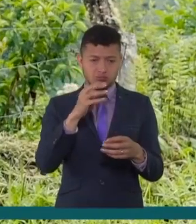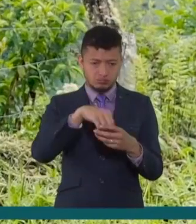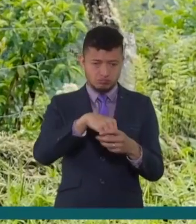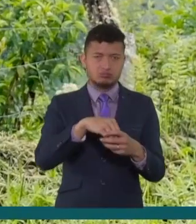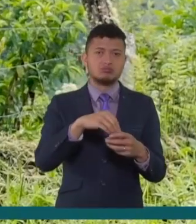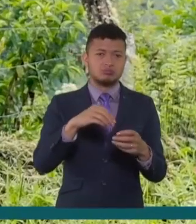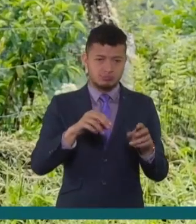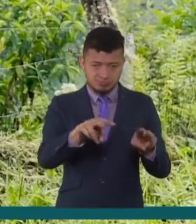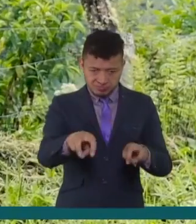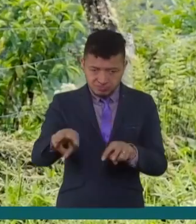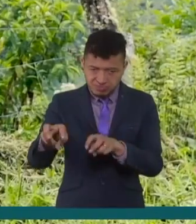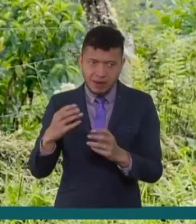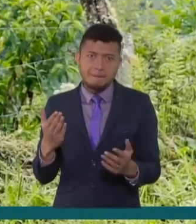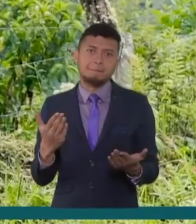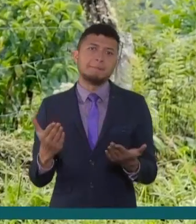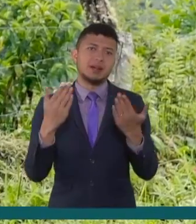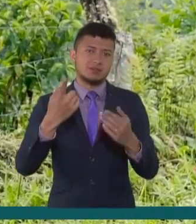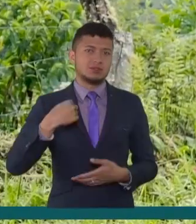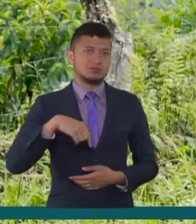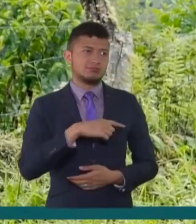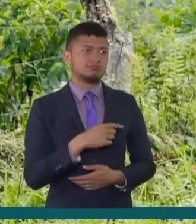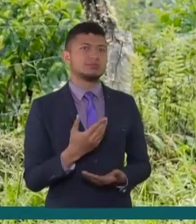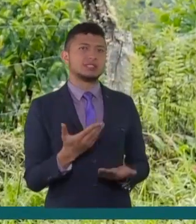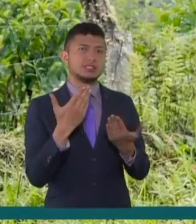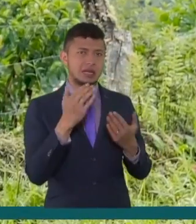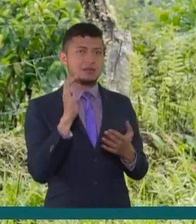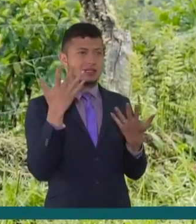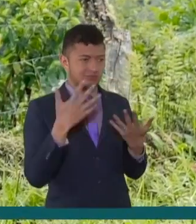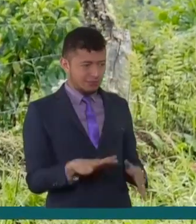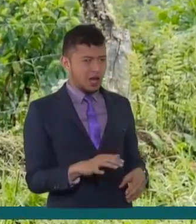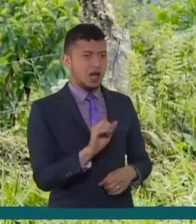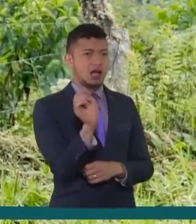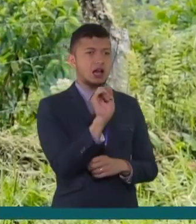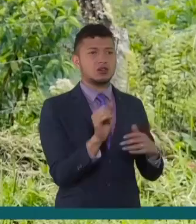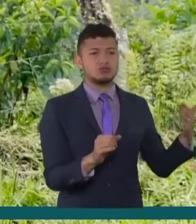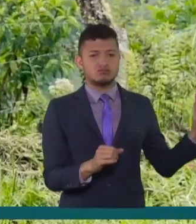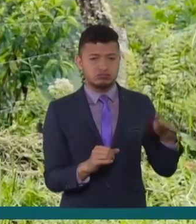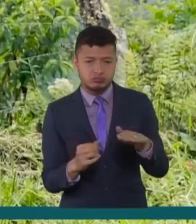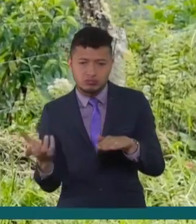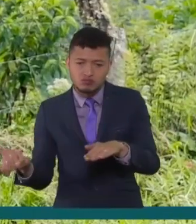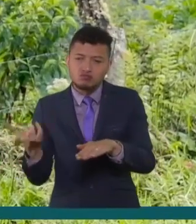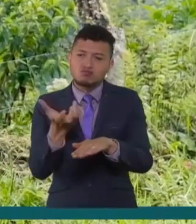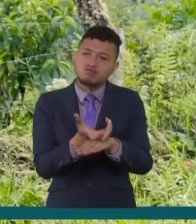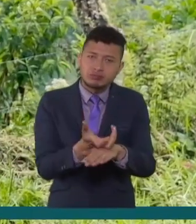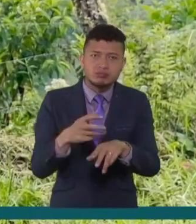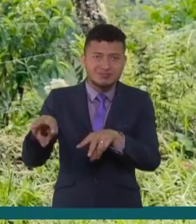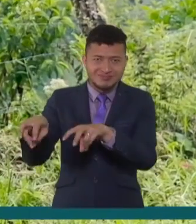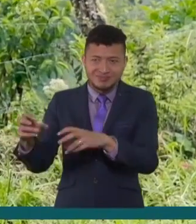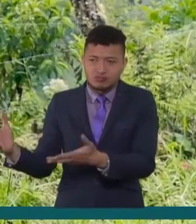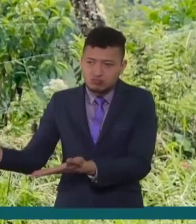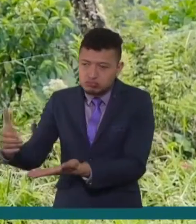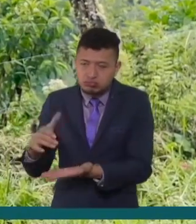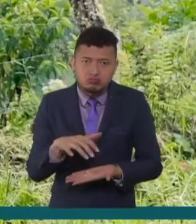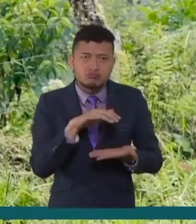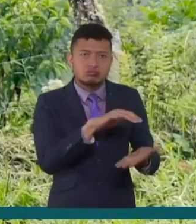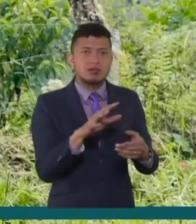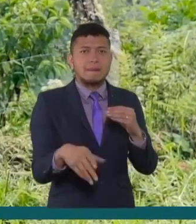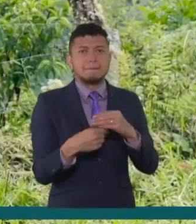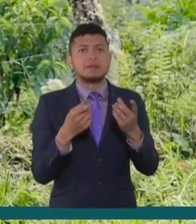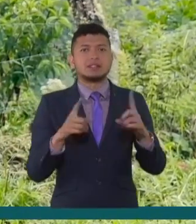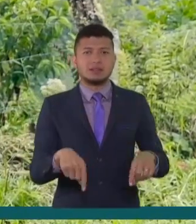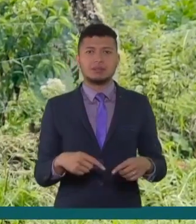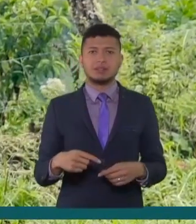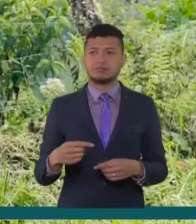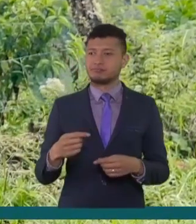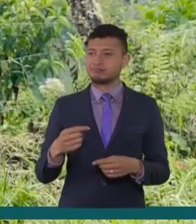y un beneficio muy grande para nosotros Porque ya inclusive Por acá nos llegan los carritos a recogernos los cultivos y ya no